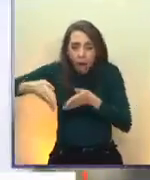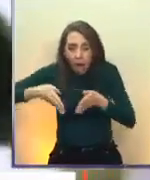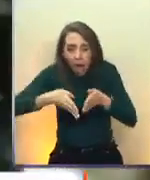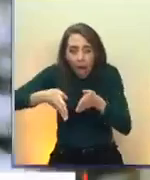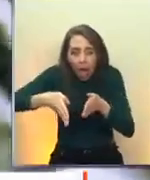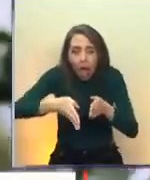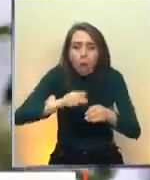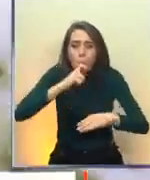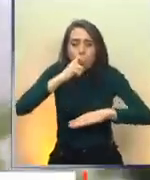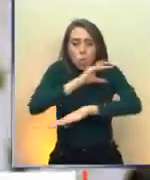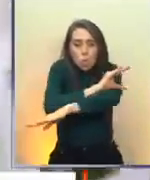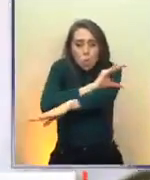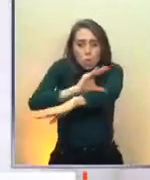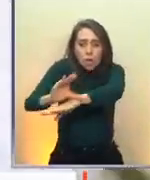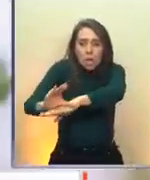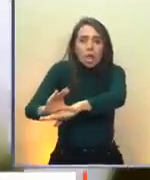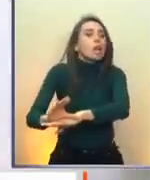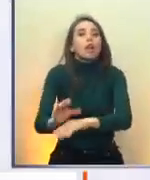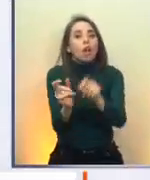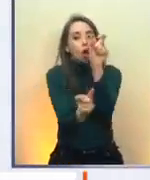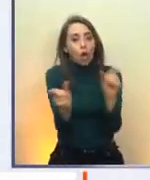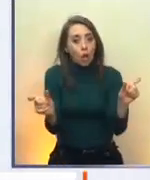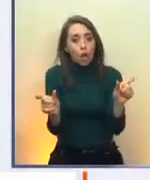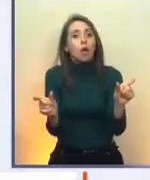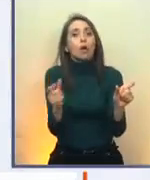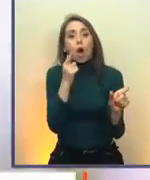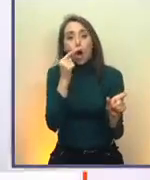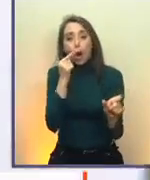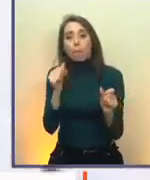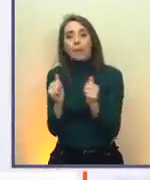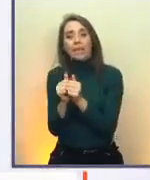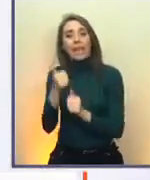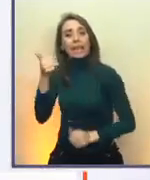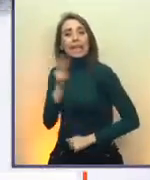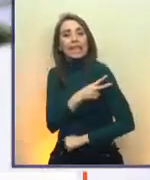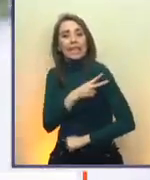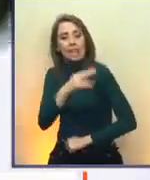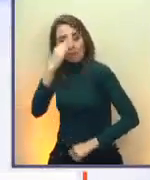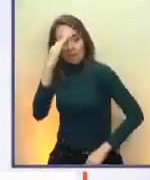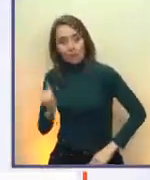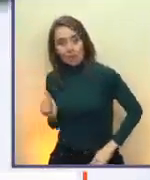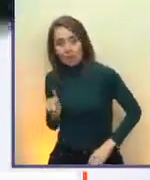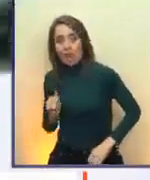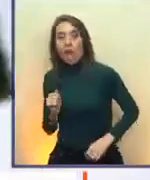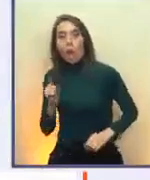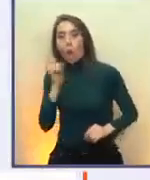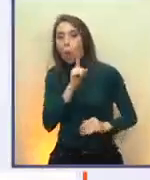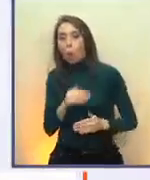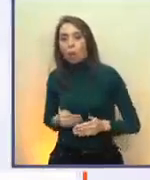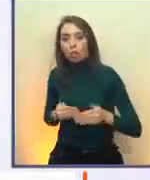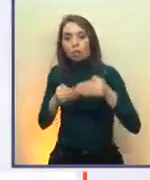los hombres, guiados por el mayor Arturo Aranda, emprenden el último tramo para conseguir su meta.